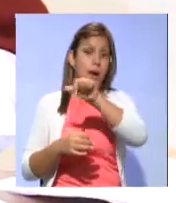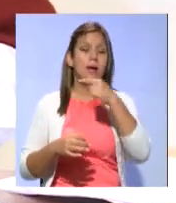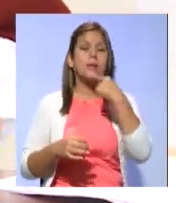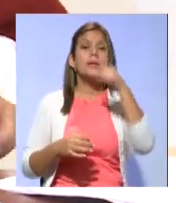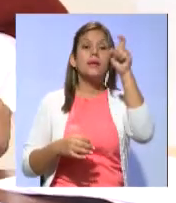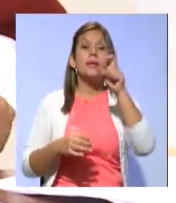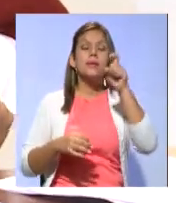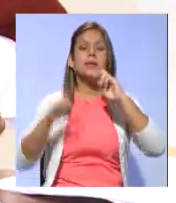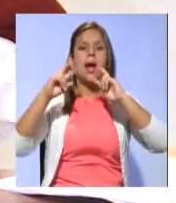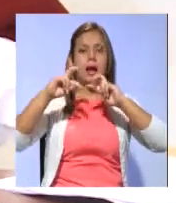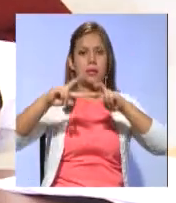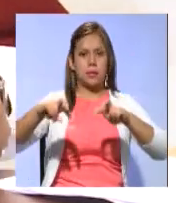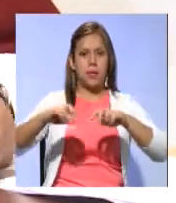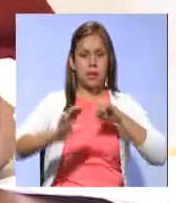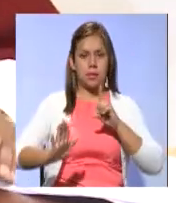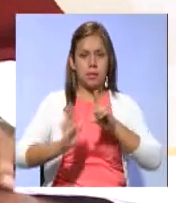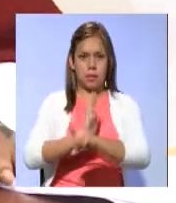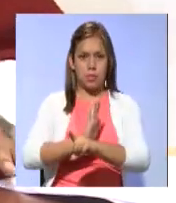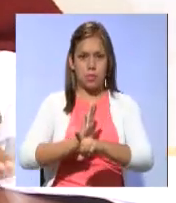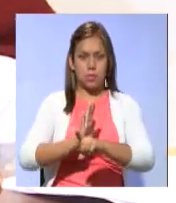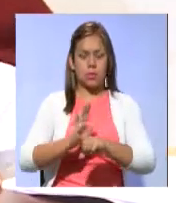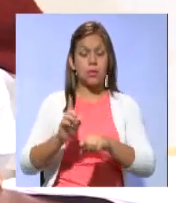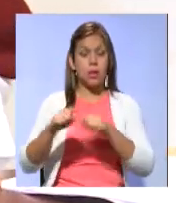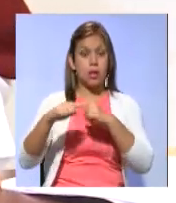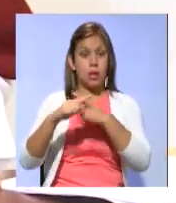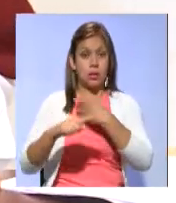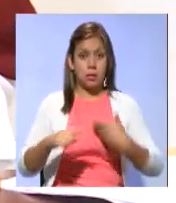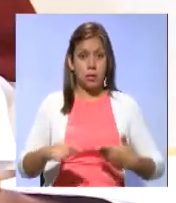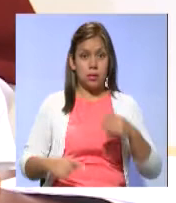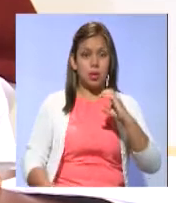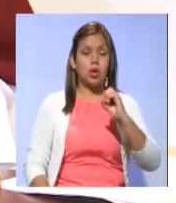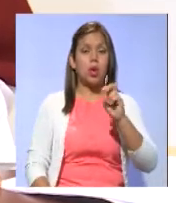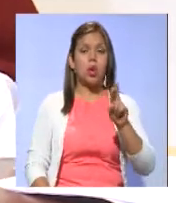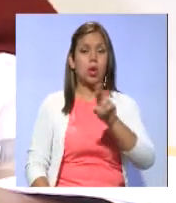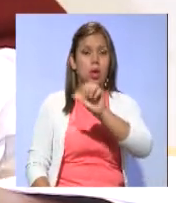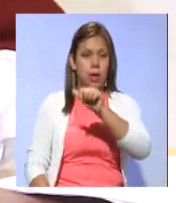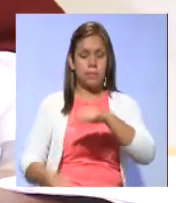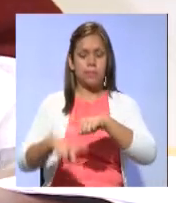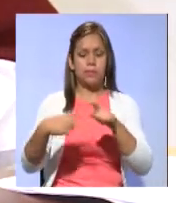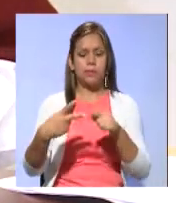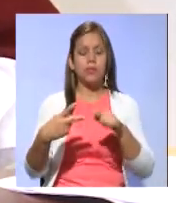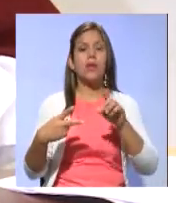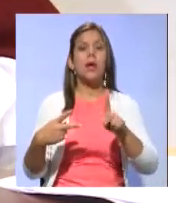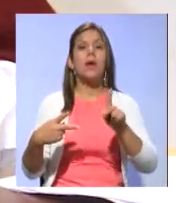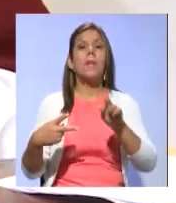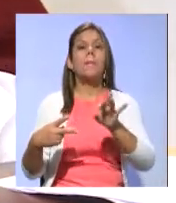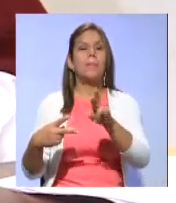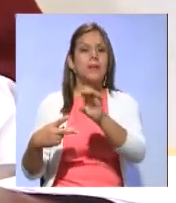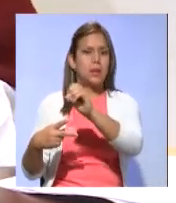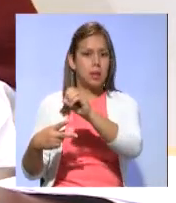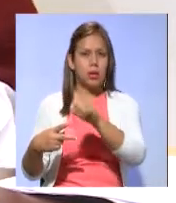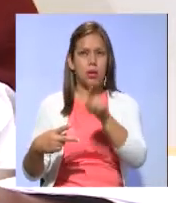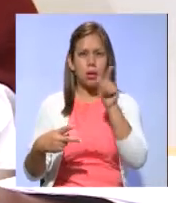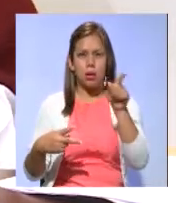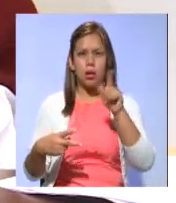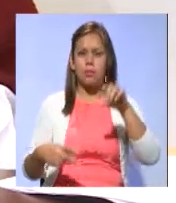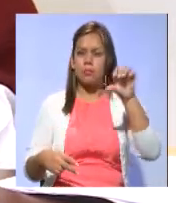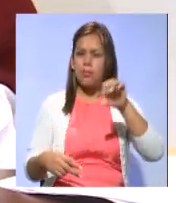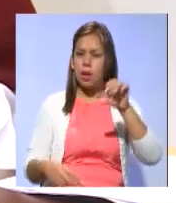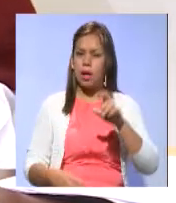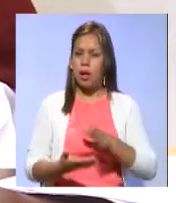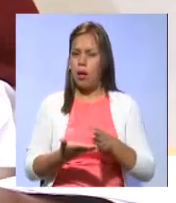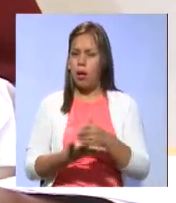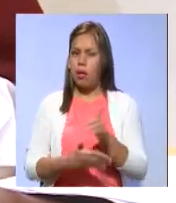archivar la denuncia de Correa y Patiño por maliciosa y tendenciosa. La Organización